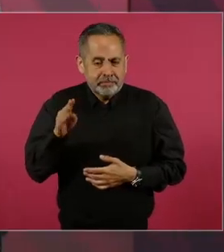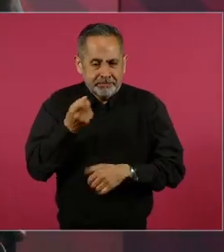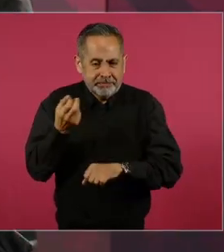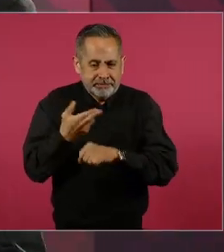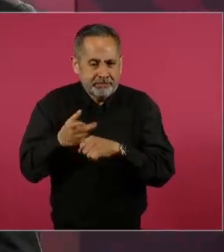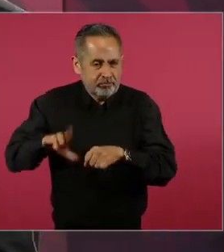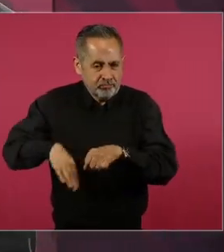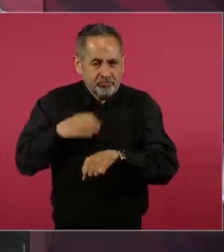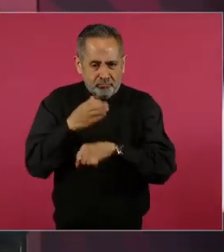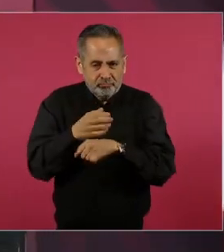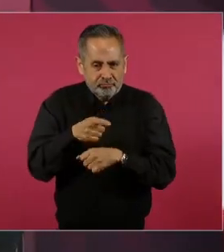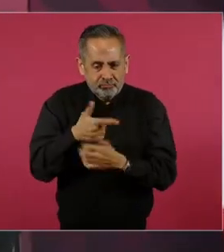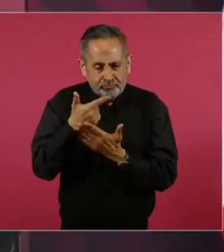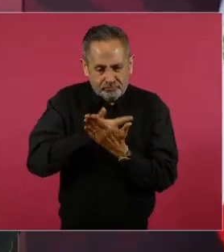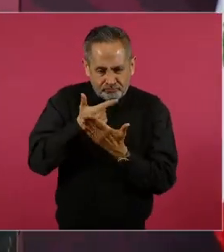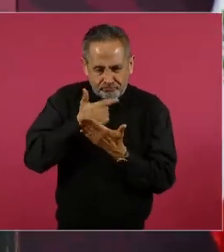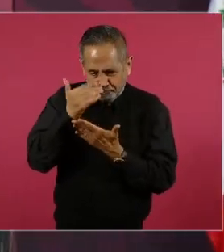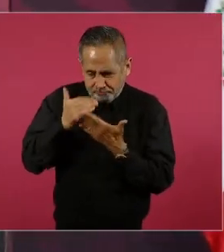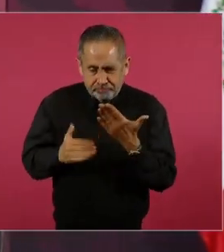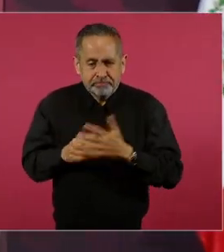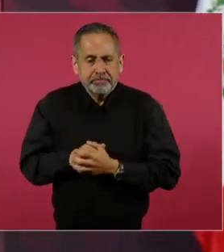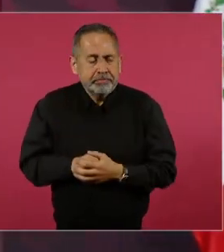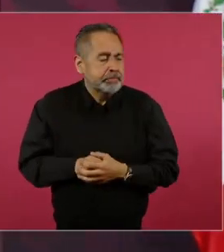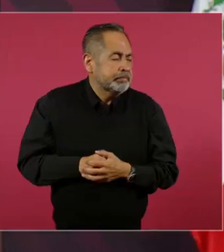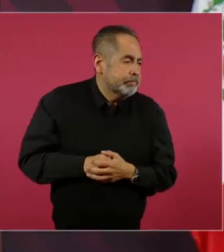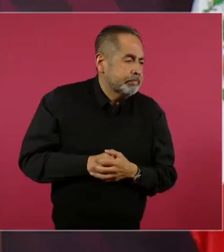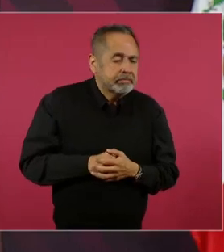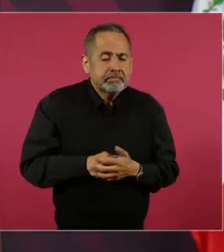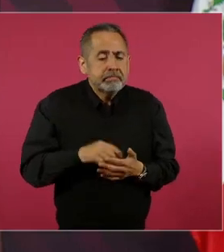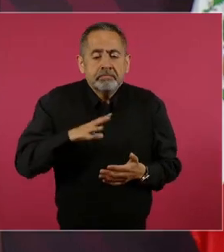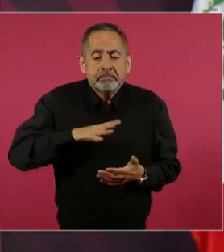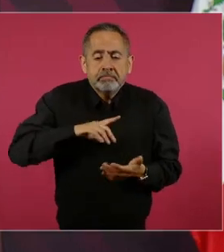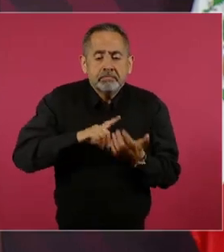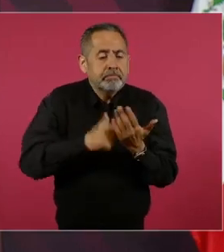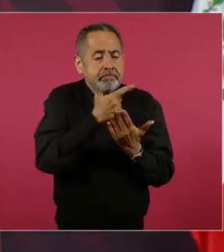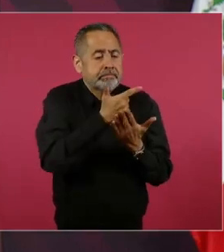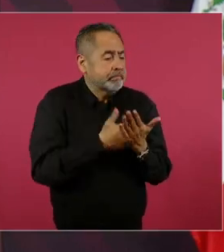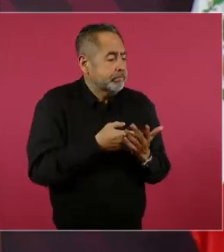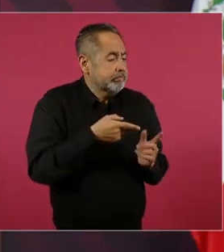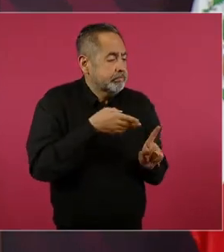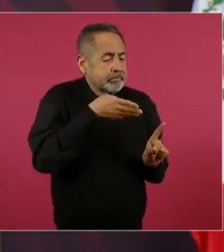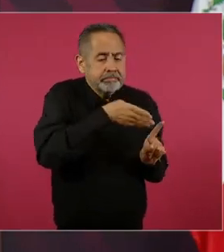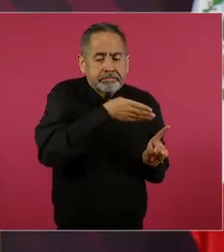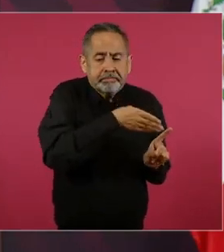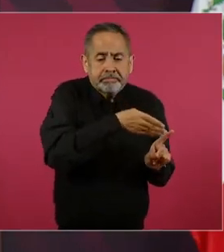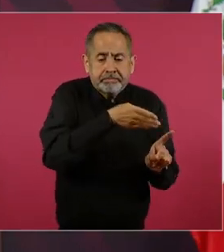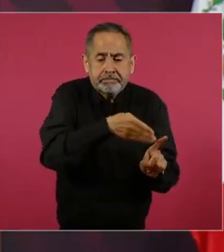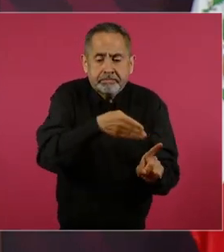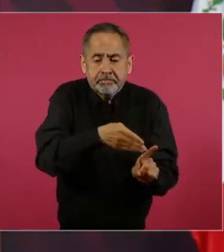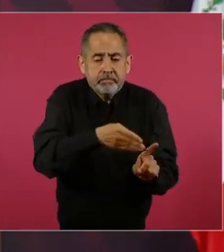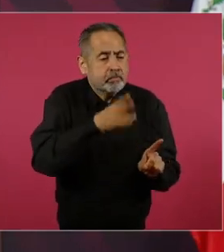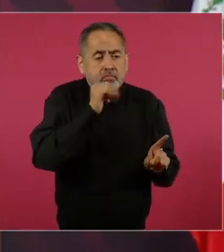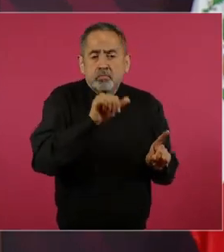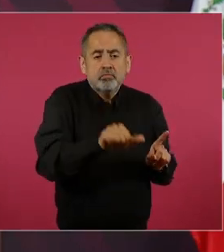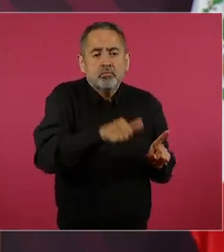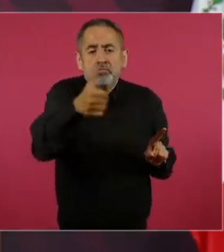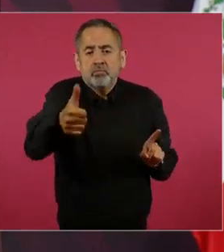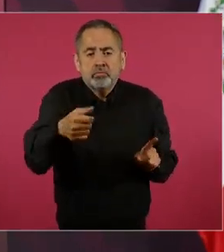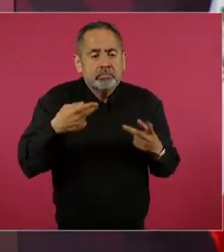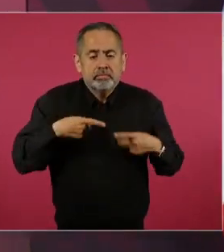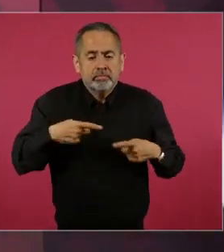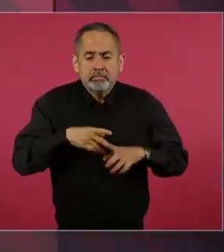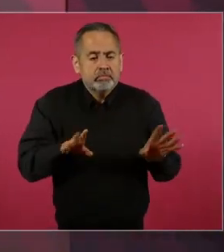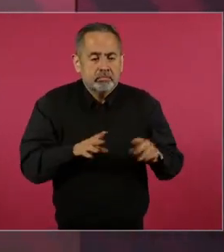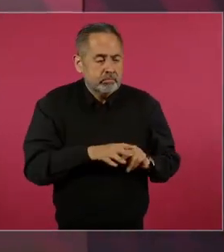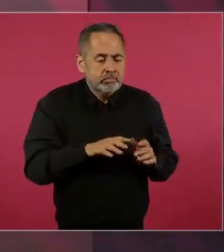tenían una lista de proveedores predilectos, que eran los que